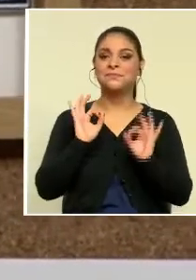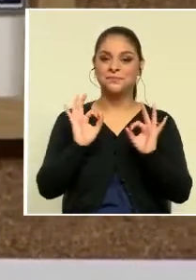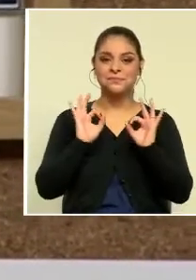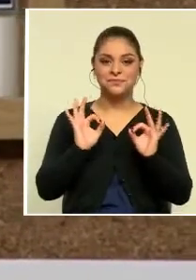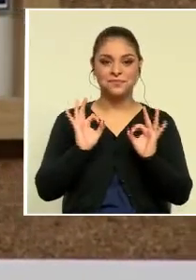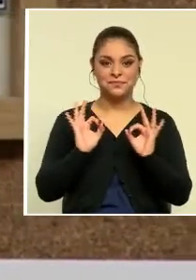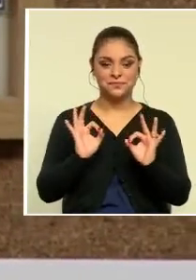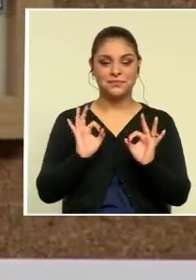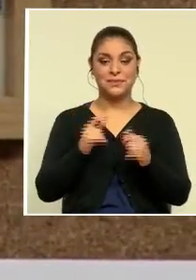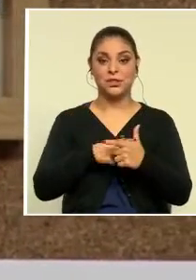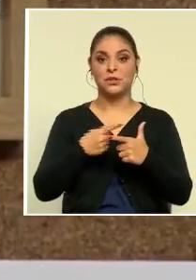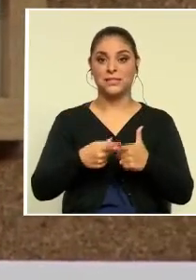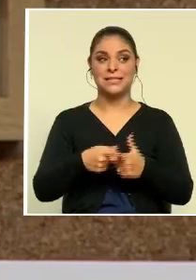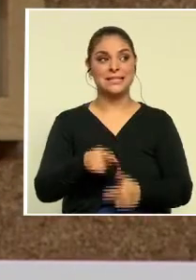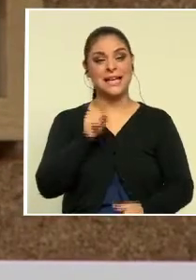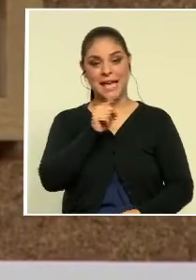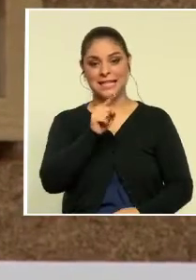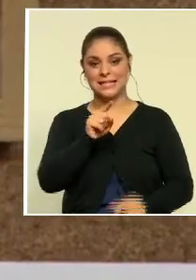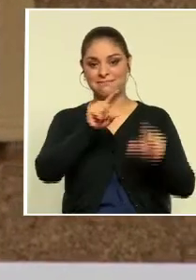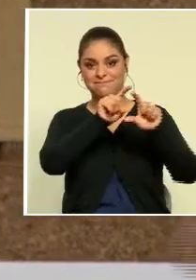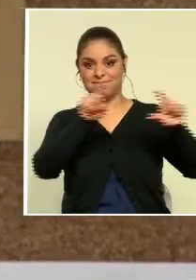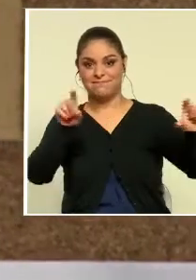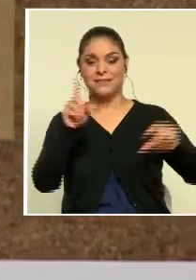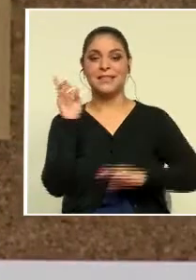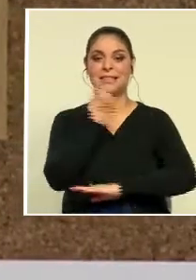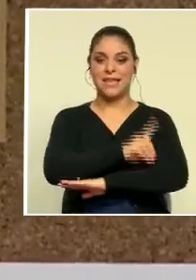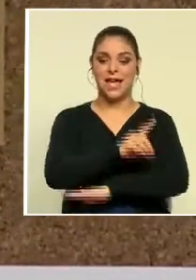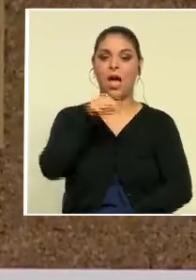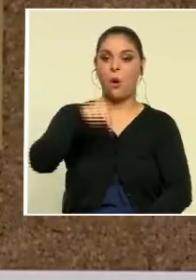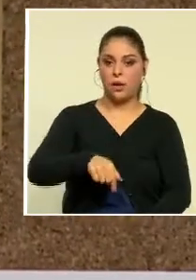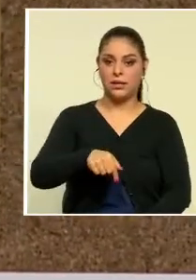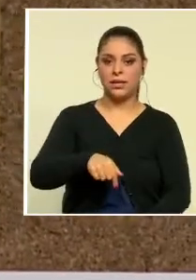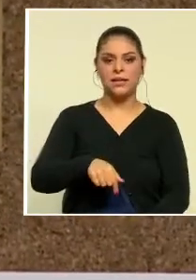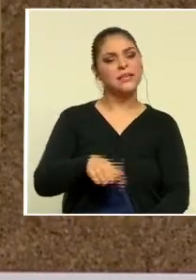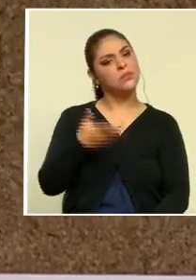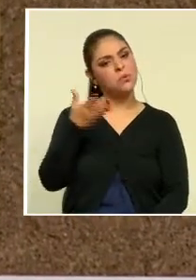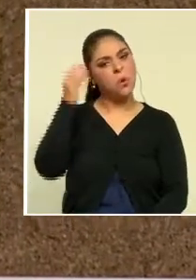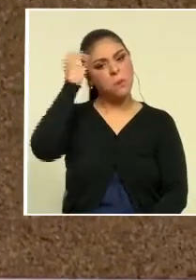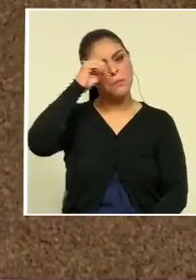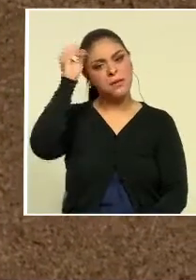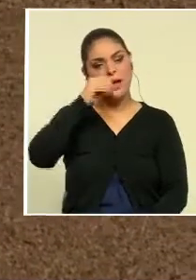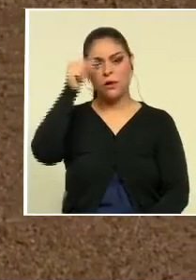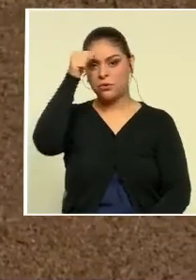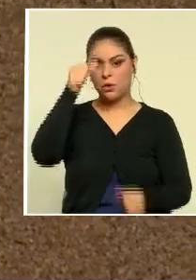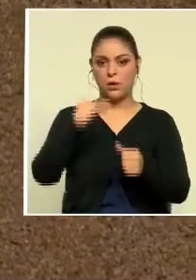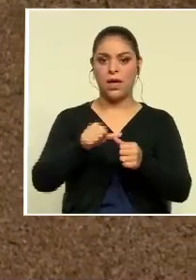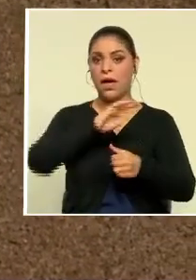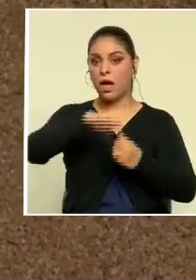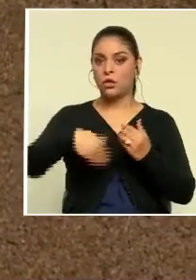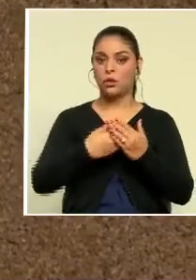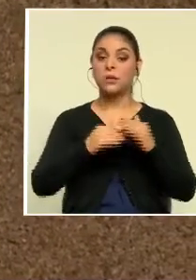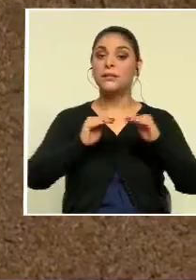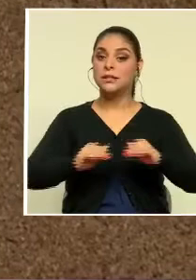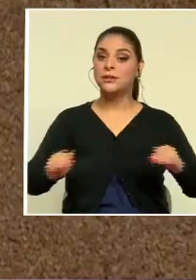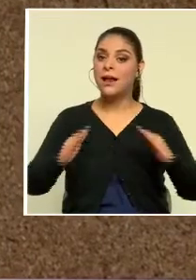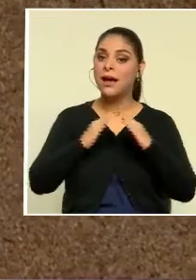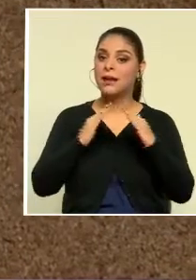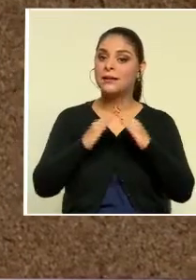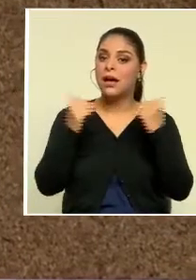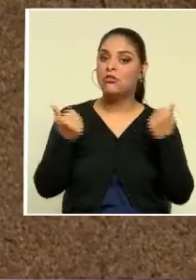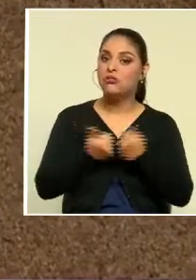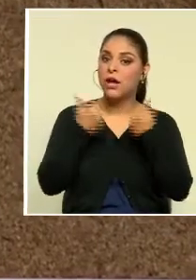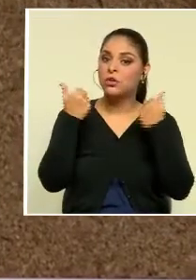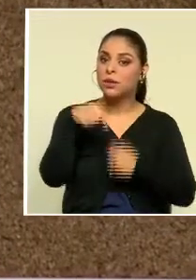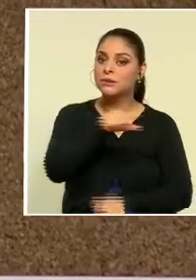entonces ahí tenemos que es nuestro día y bueno qué te parece si también les recordamos a todos los niños y las niñas allá en casa el reto de esta